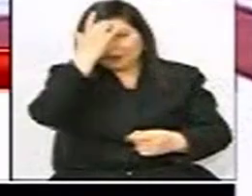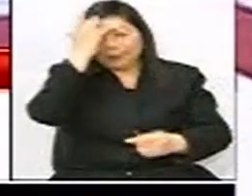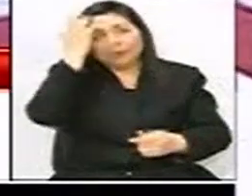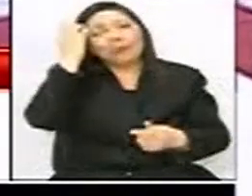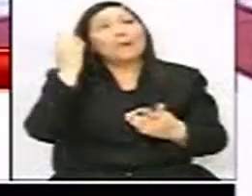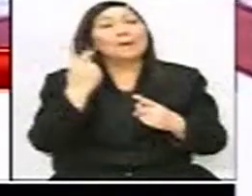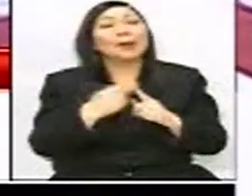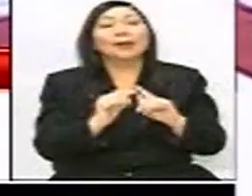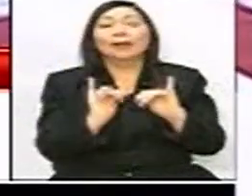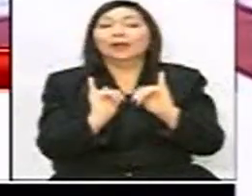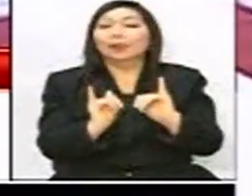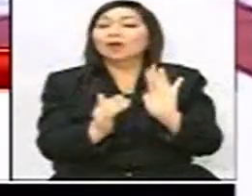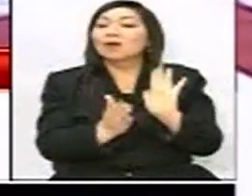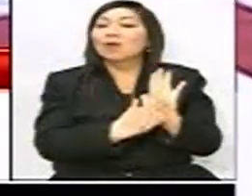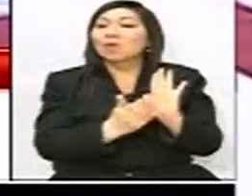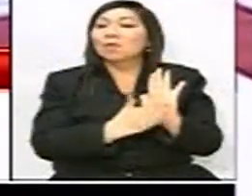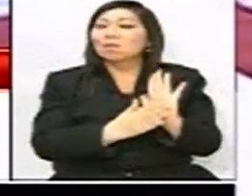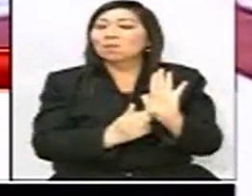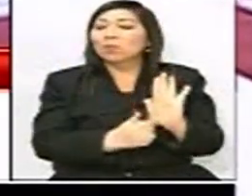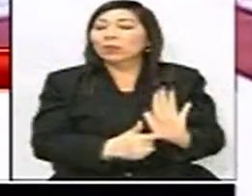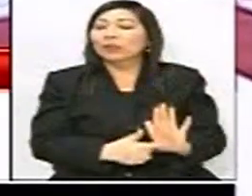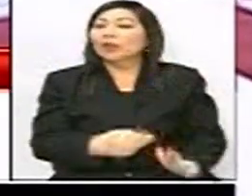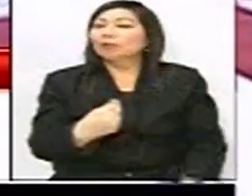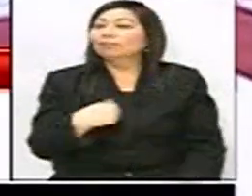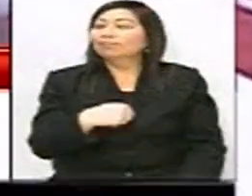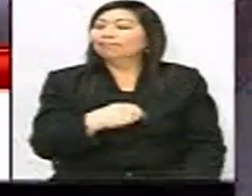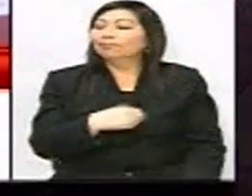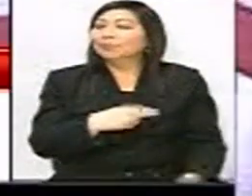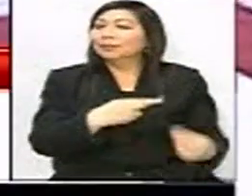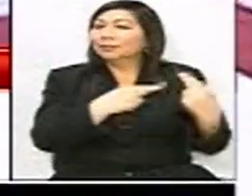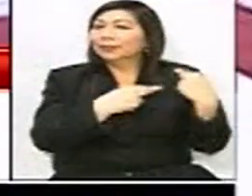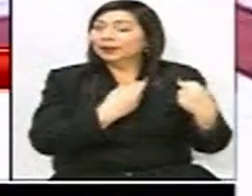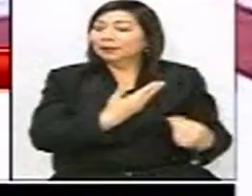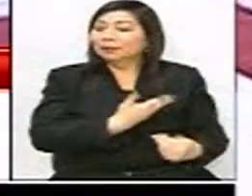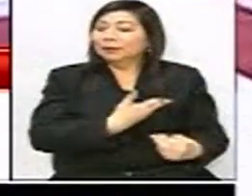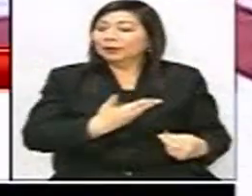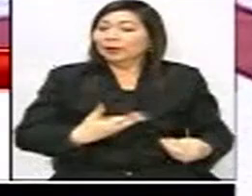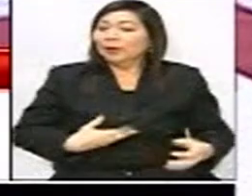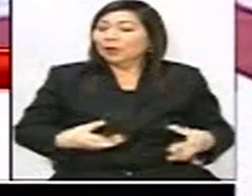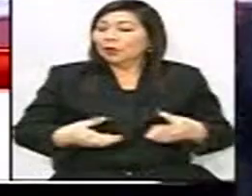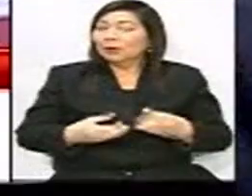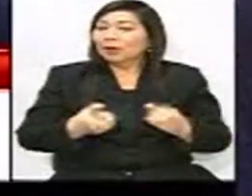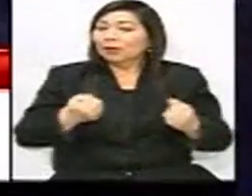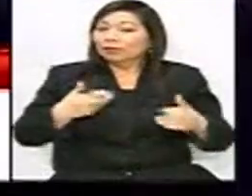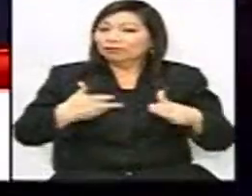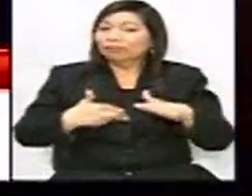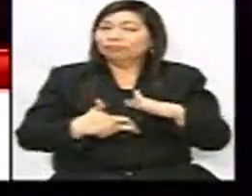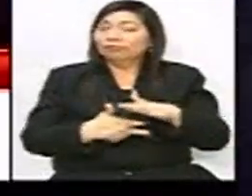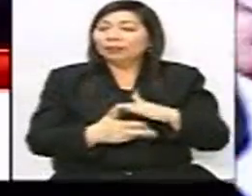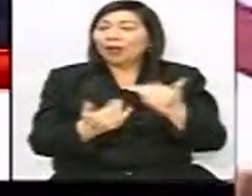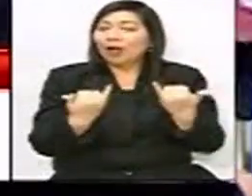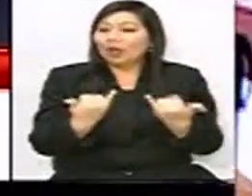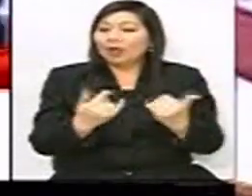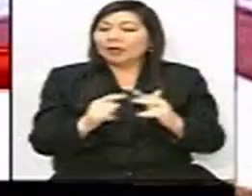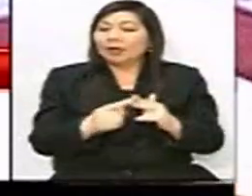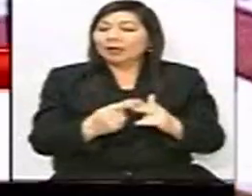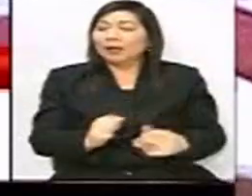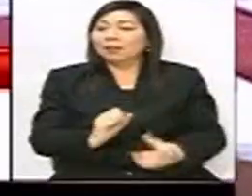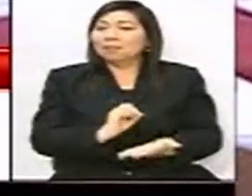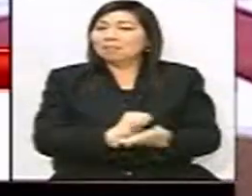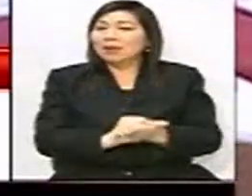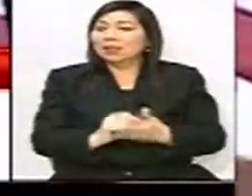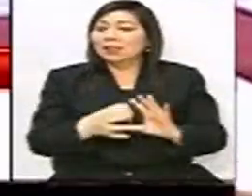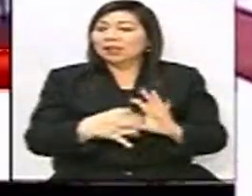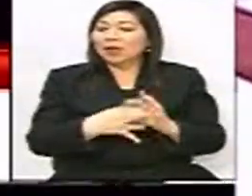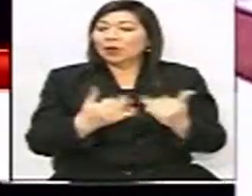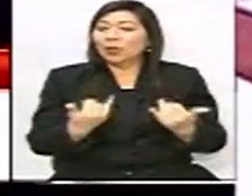Pero hay que dejar constancia de que nosotros asumimos la presidencia de la Comisión de Transporte recién ahora en el mes de